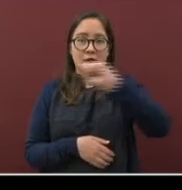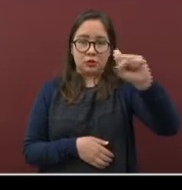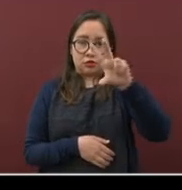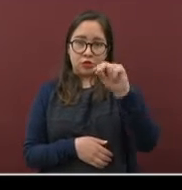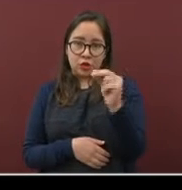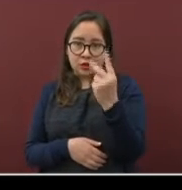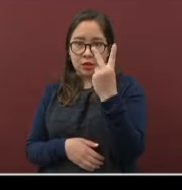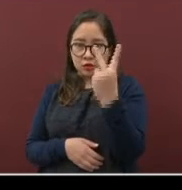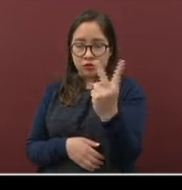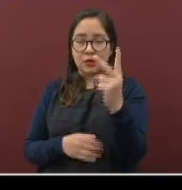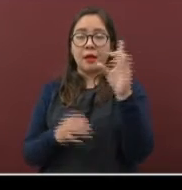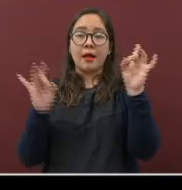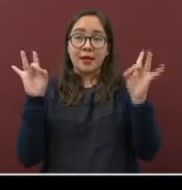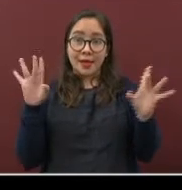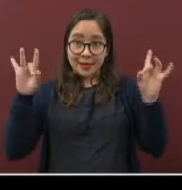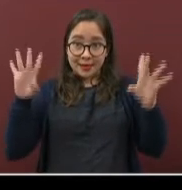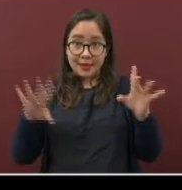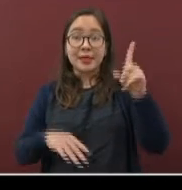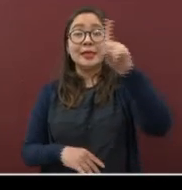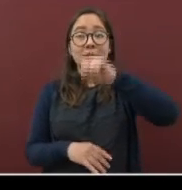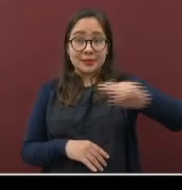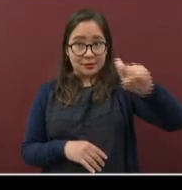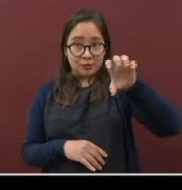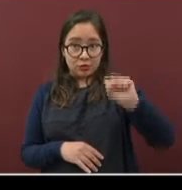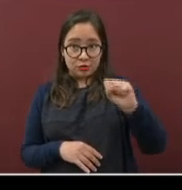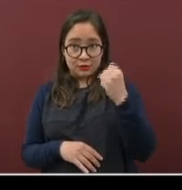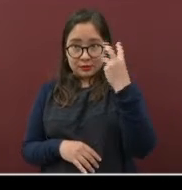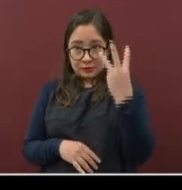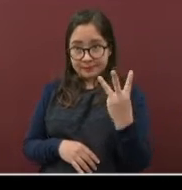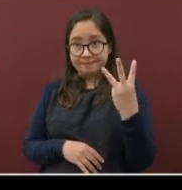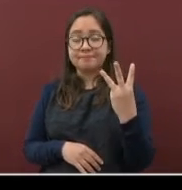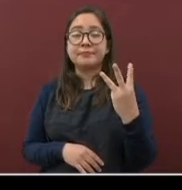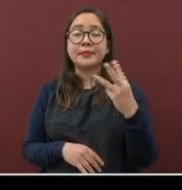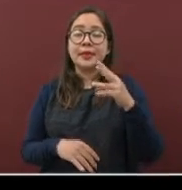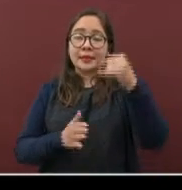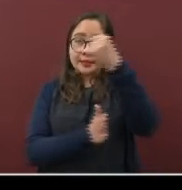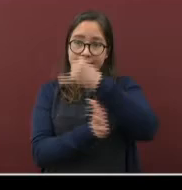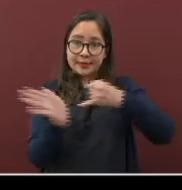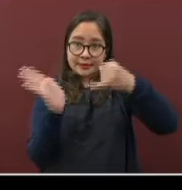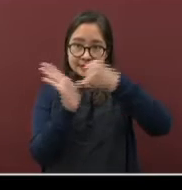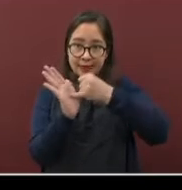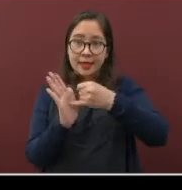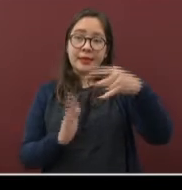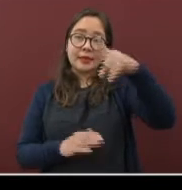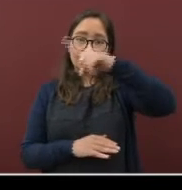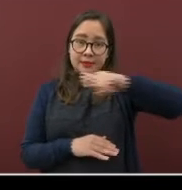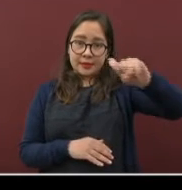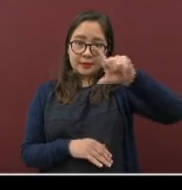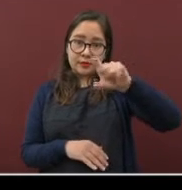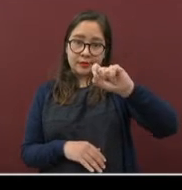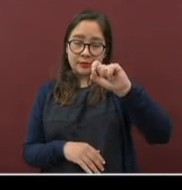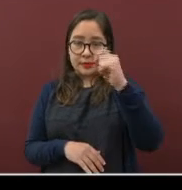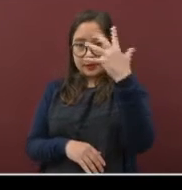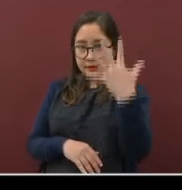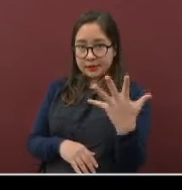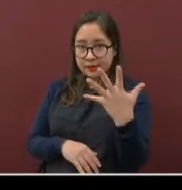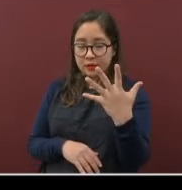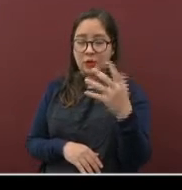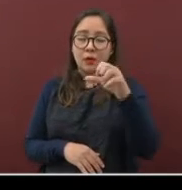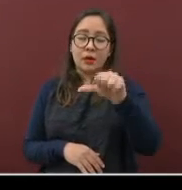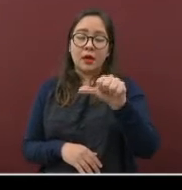angeles recabada 163 isla con 125 josé